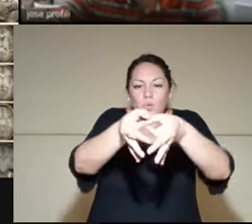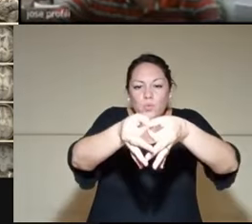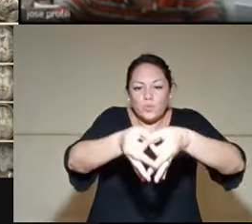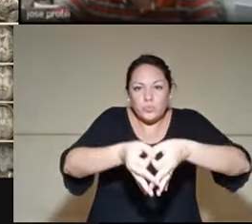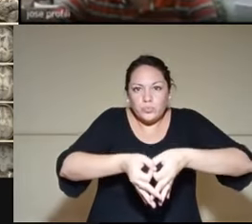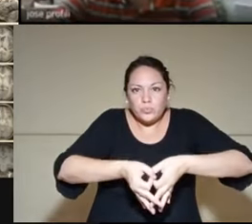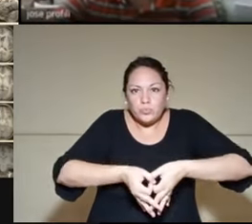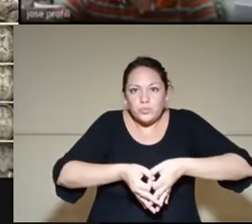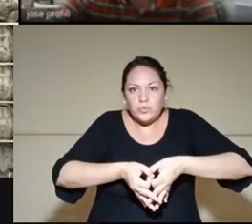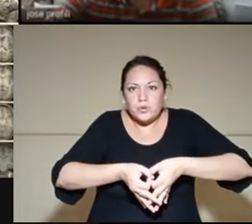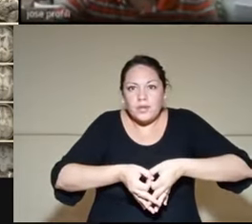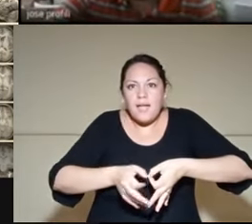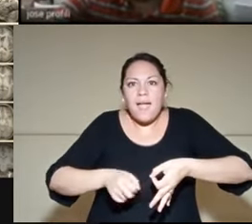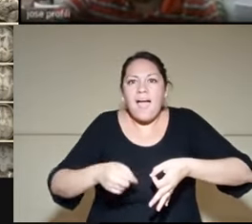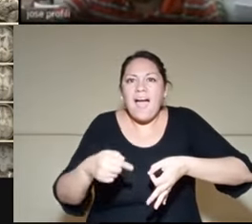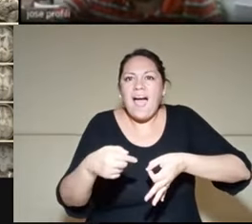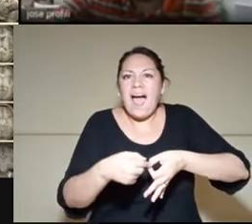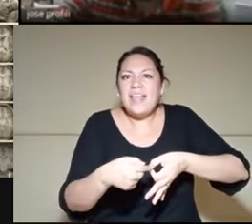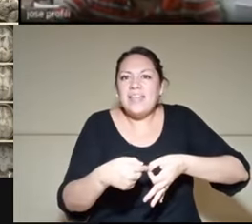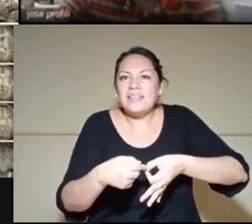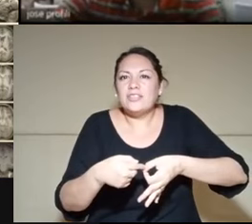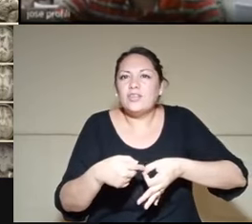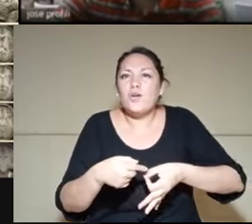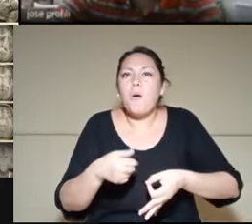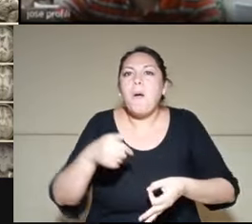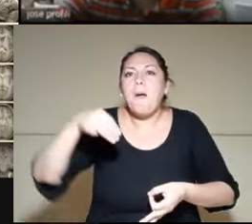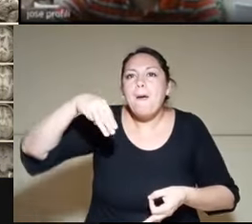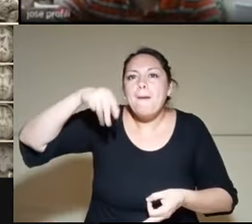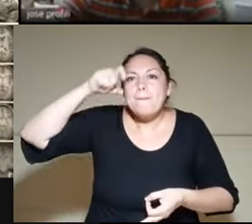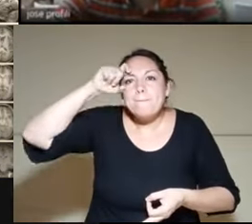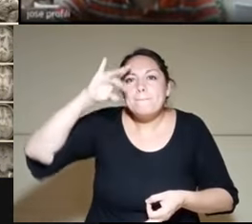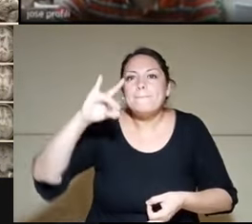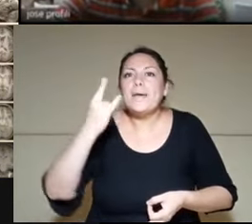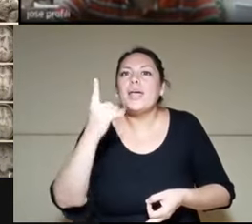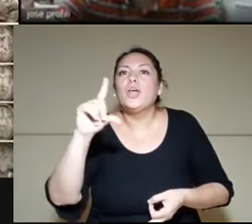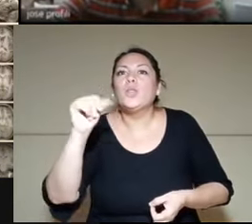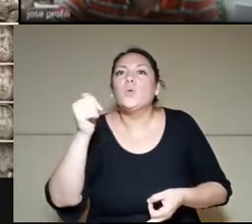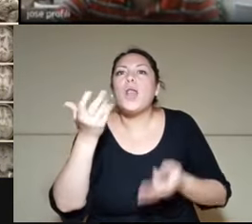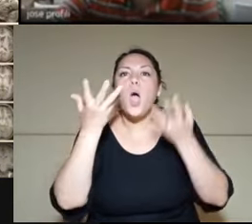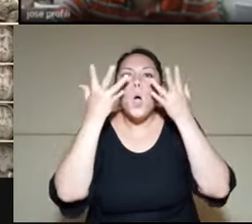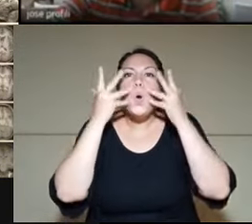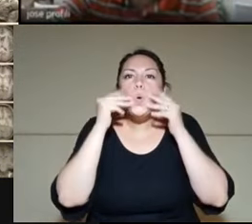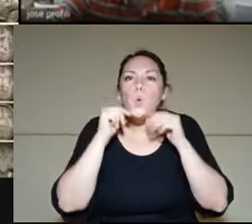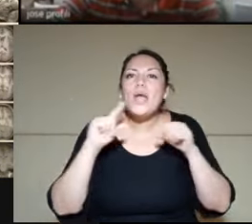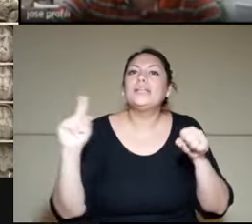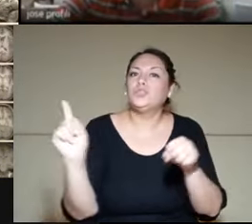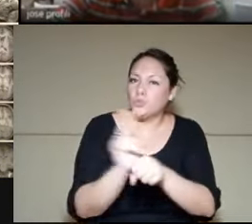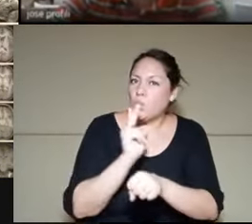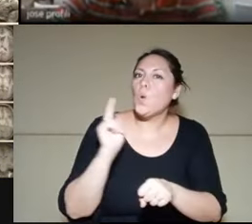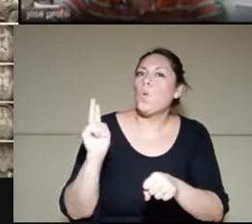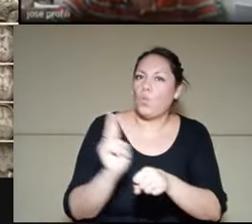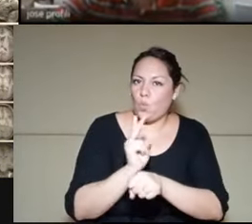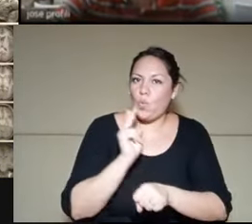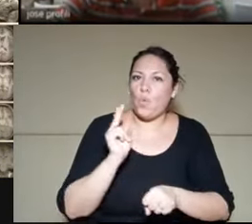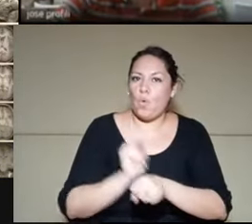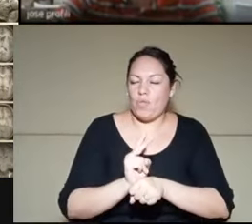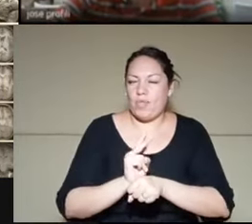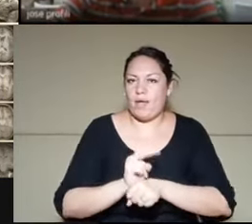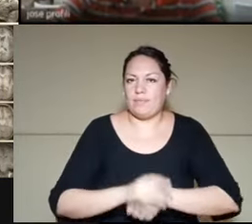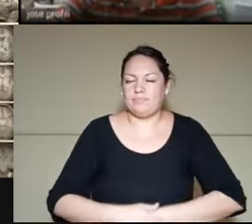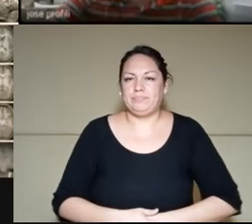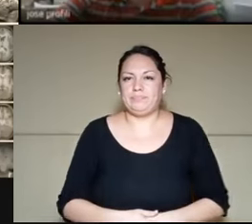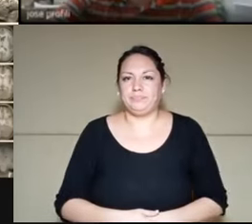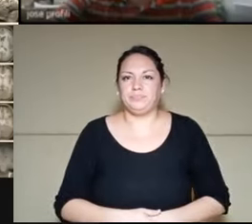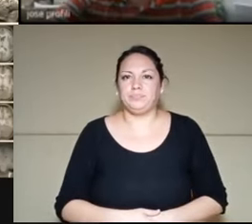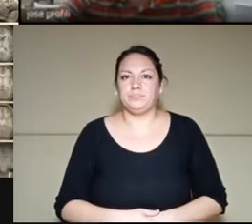un tubo. En ese tubo, por adentro de ese tubo, está la médula espinal. Está protegida por todo este tejido óseo